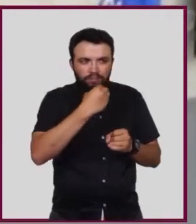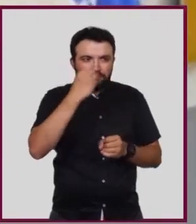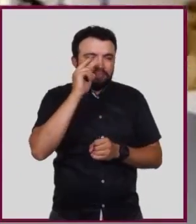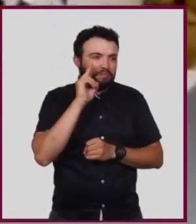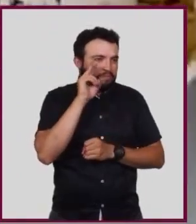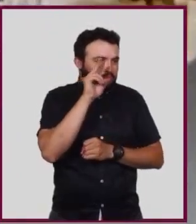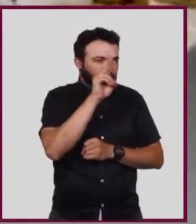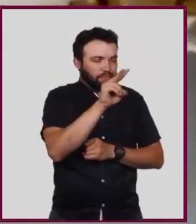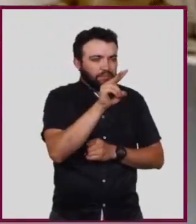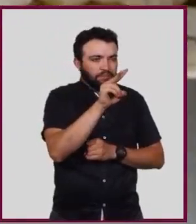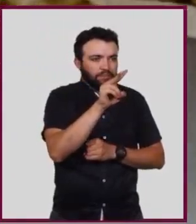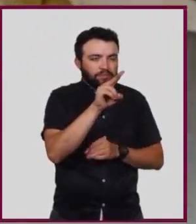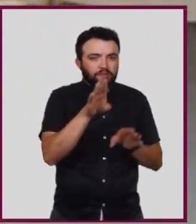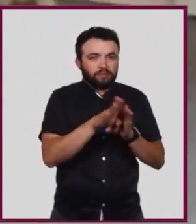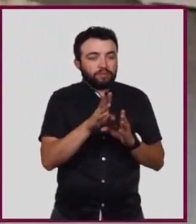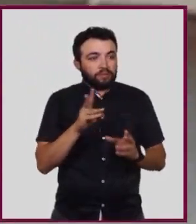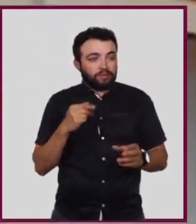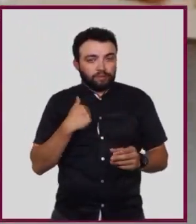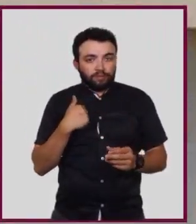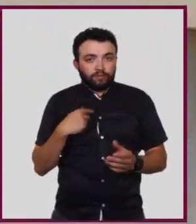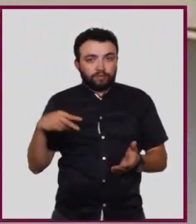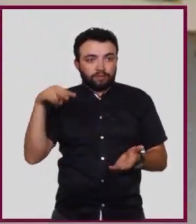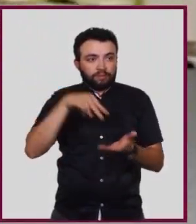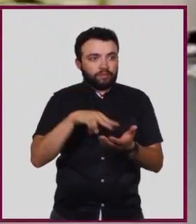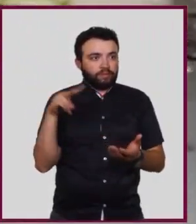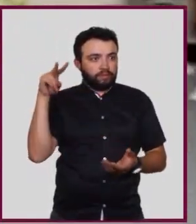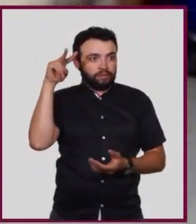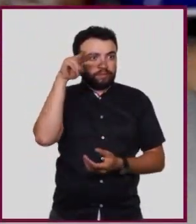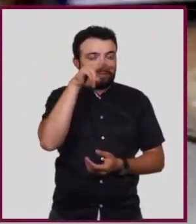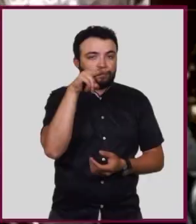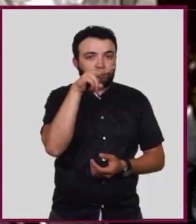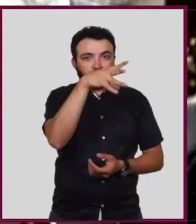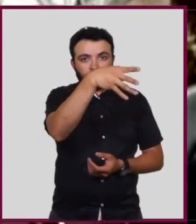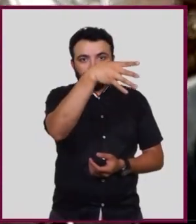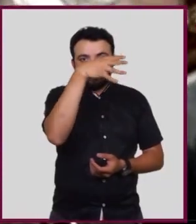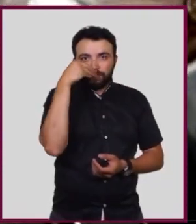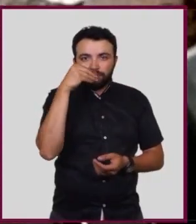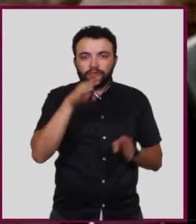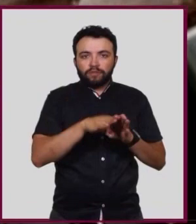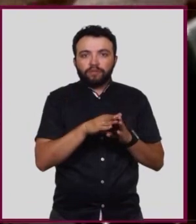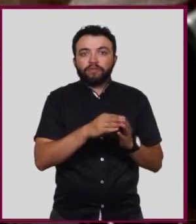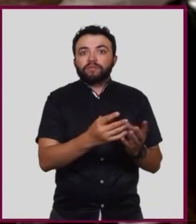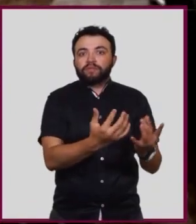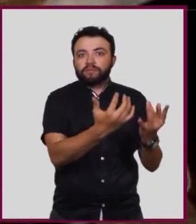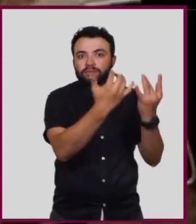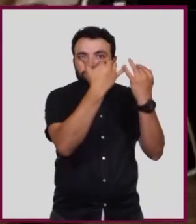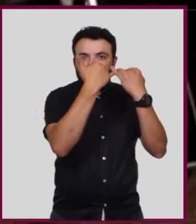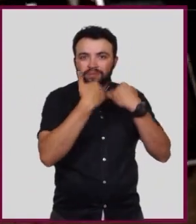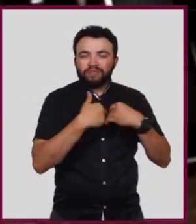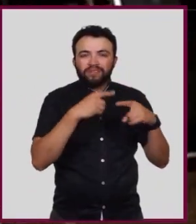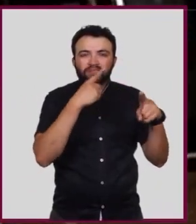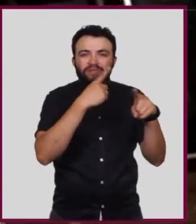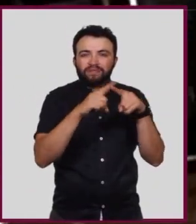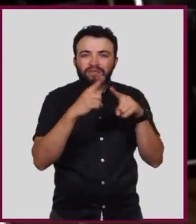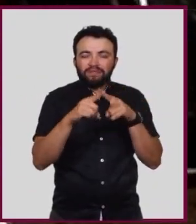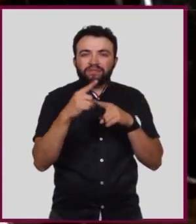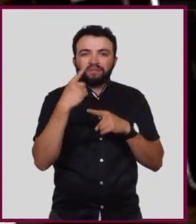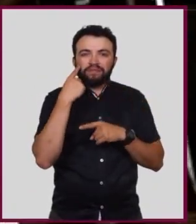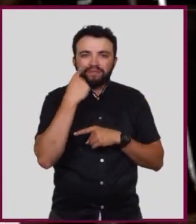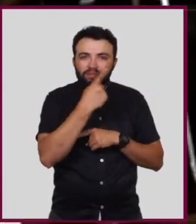nuestra mirada y llevándola a todos nuestros sentidos, pero sobre todo